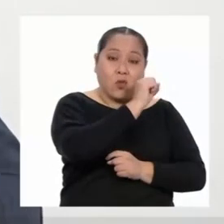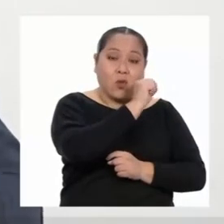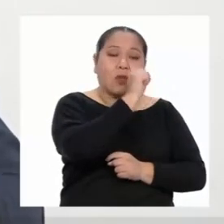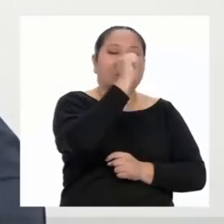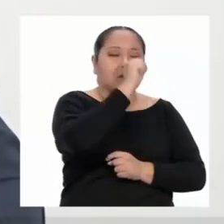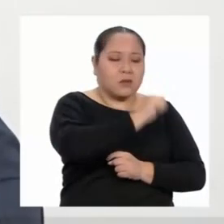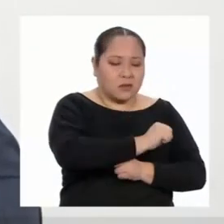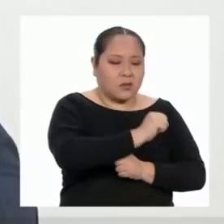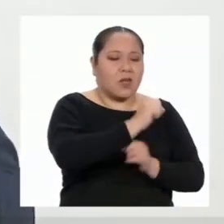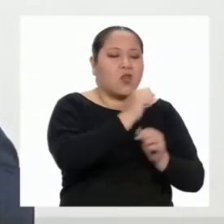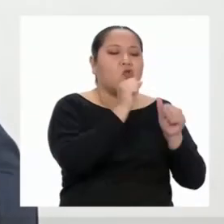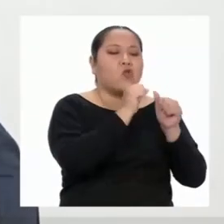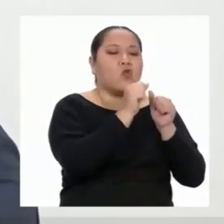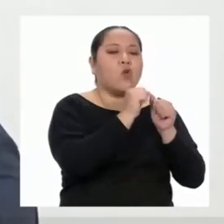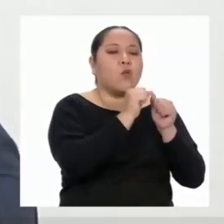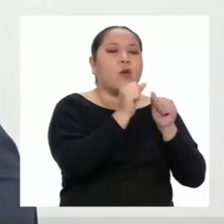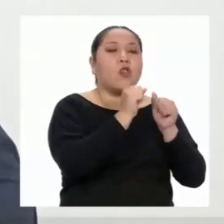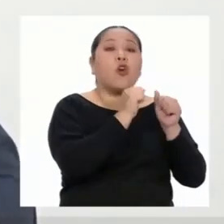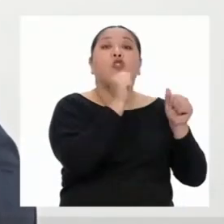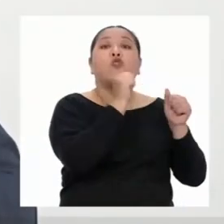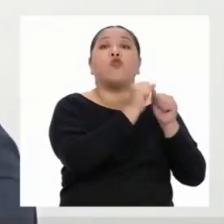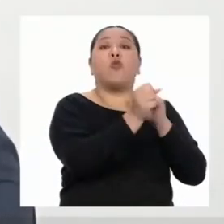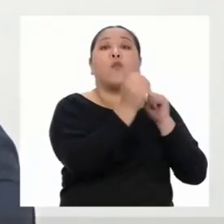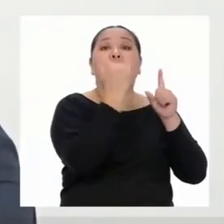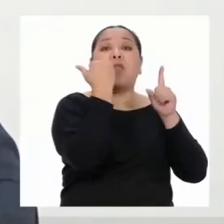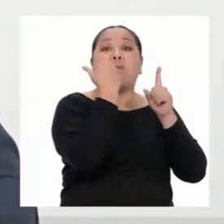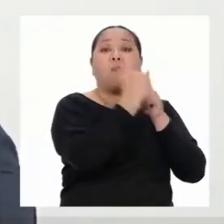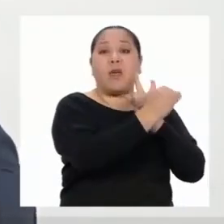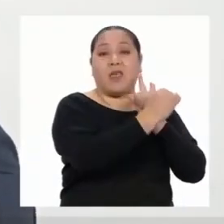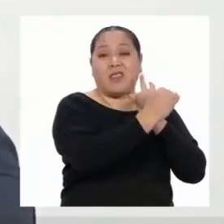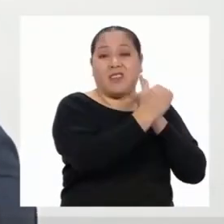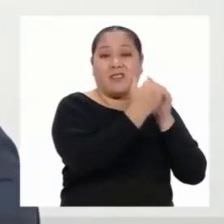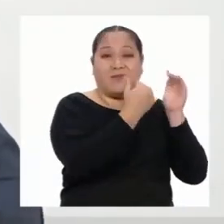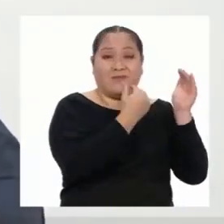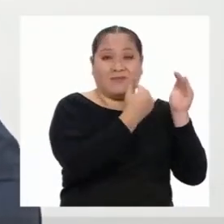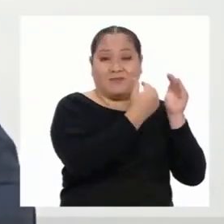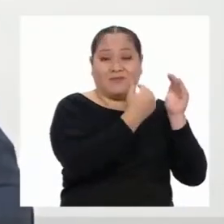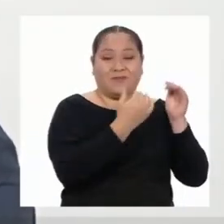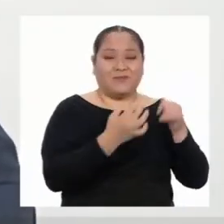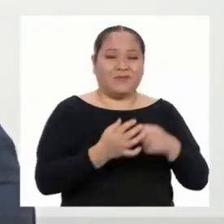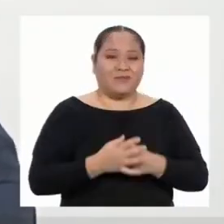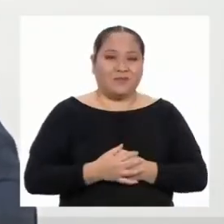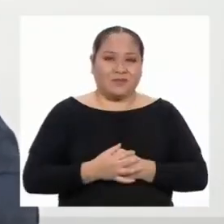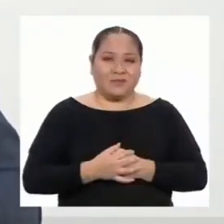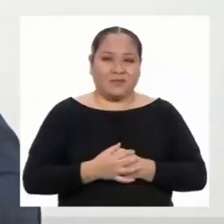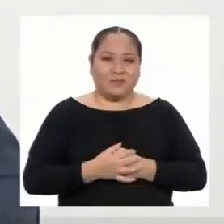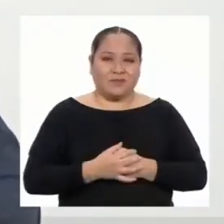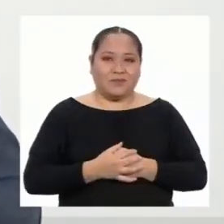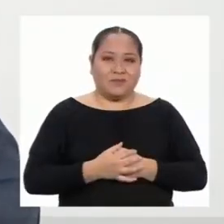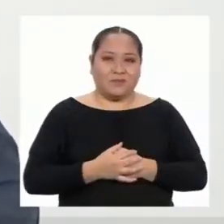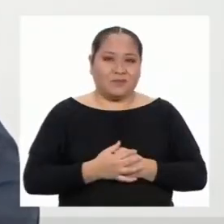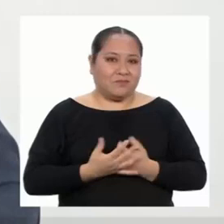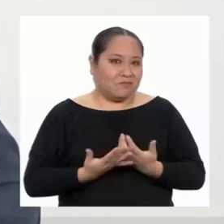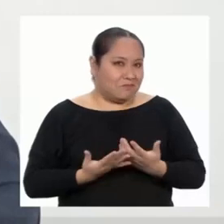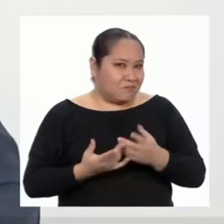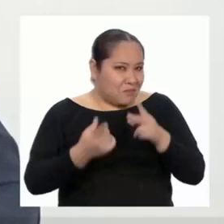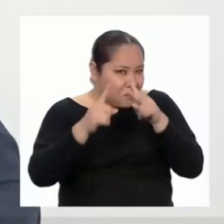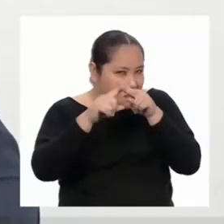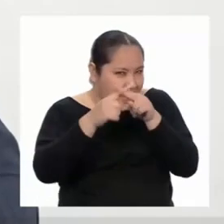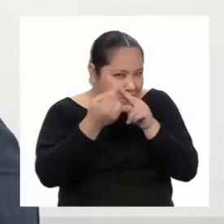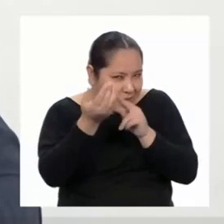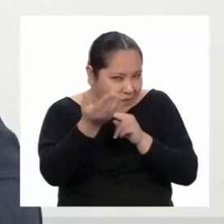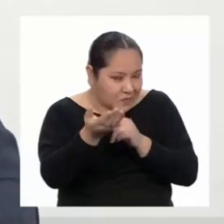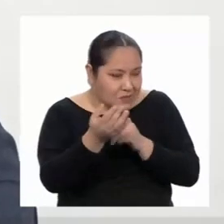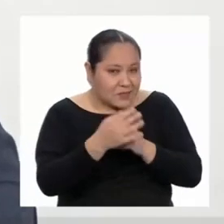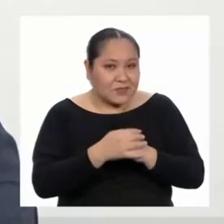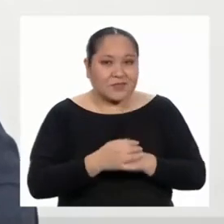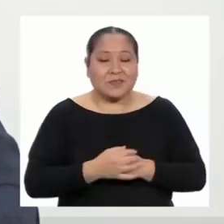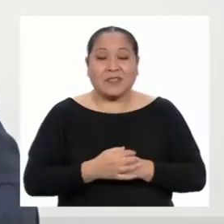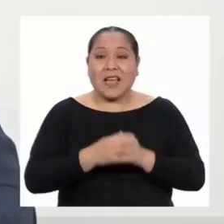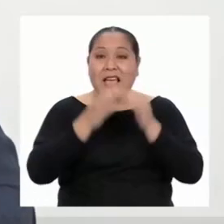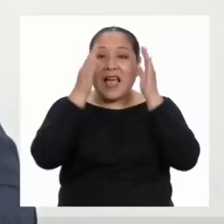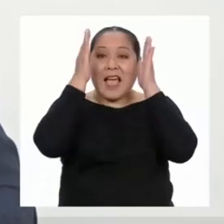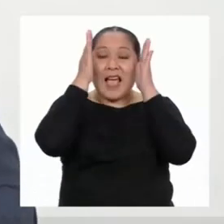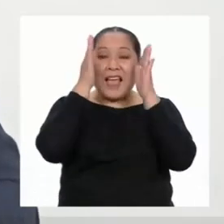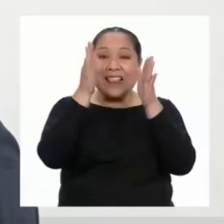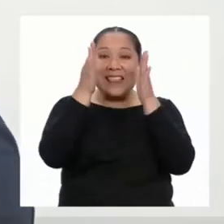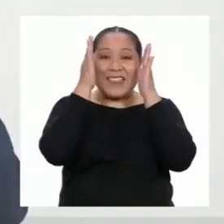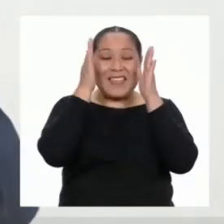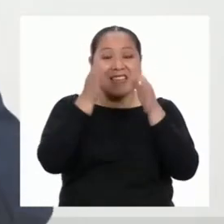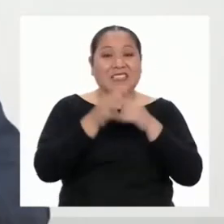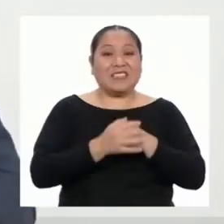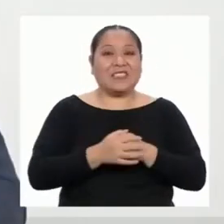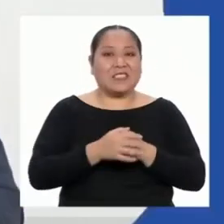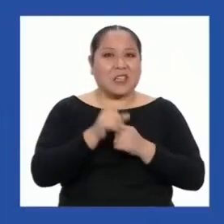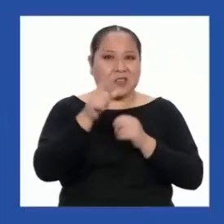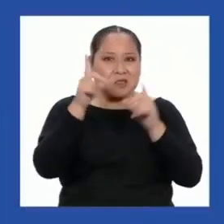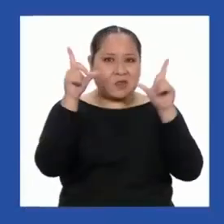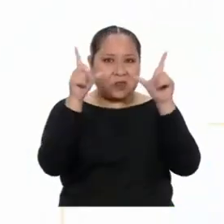tomar valores intermedios entre dos valores tan próximos como deseemos. ¿Empezamos entonces? Estén atentas y